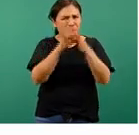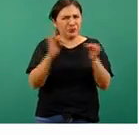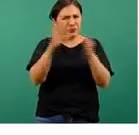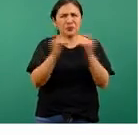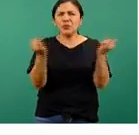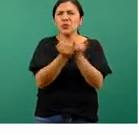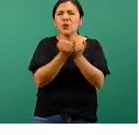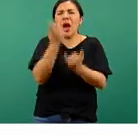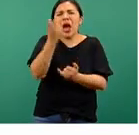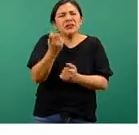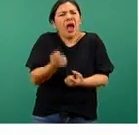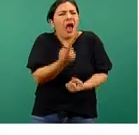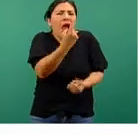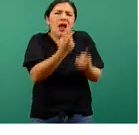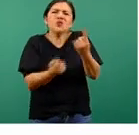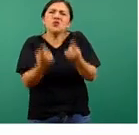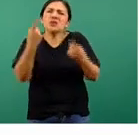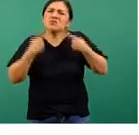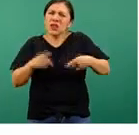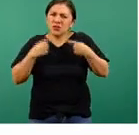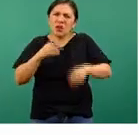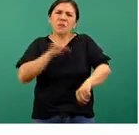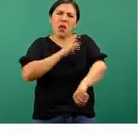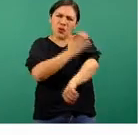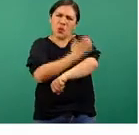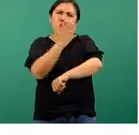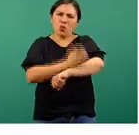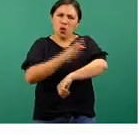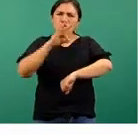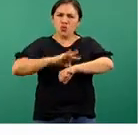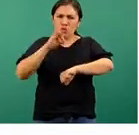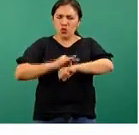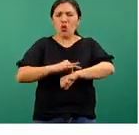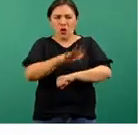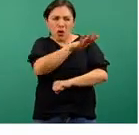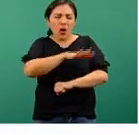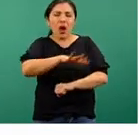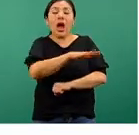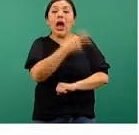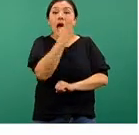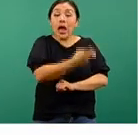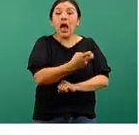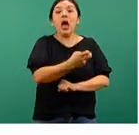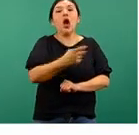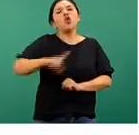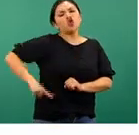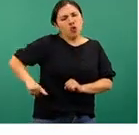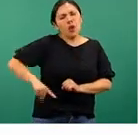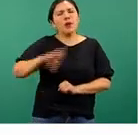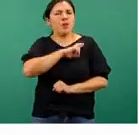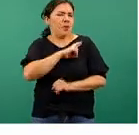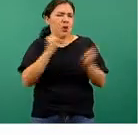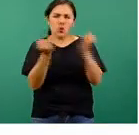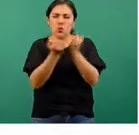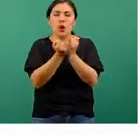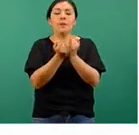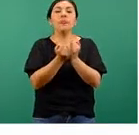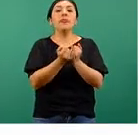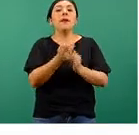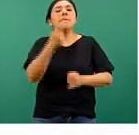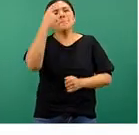sobre esta inquietud de algunas colegas en el sector salud, tanto público como privado, de